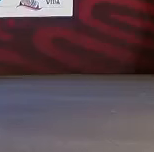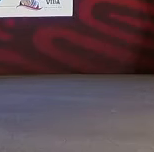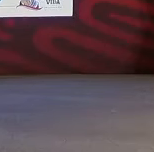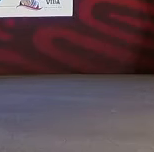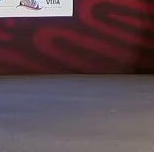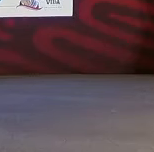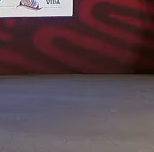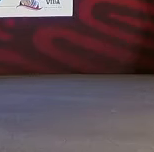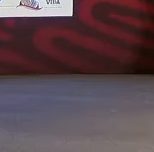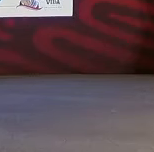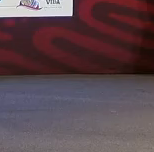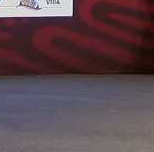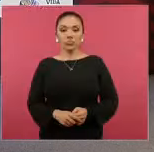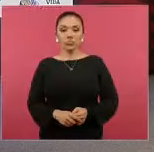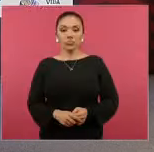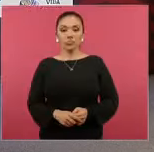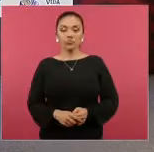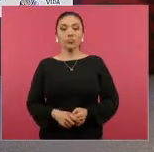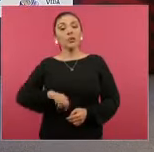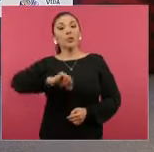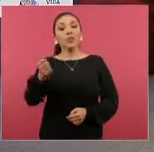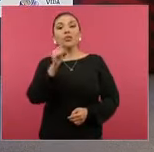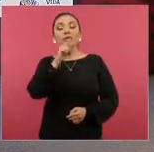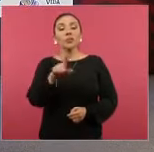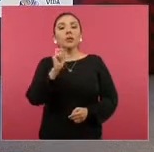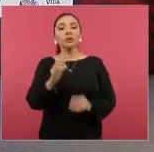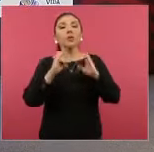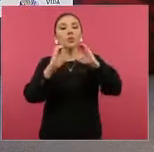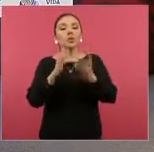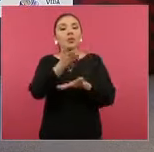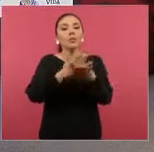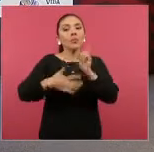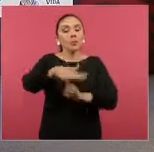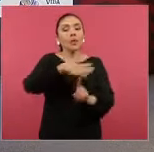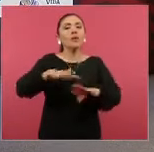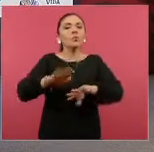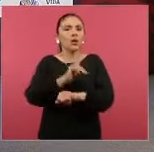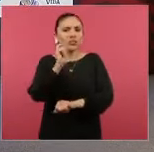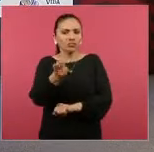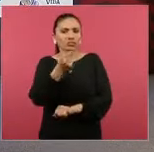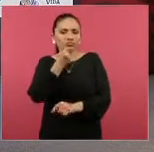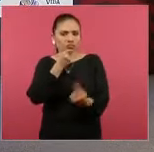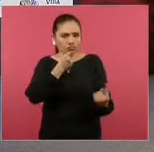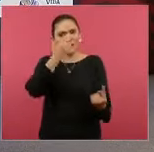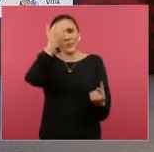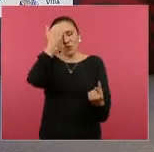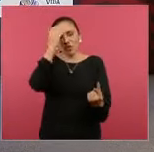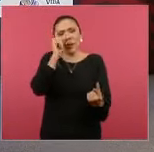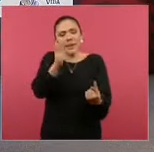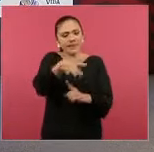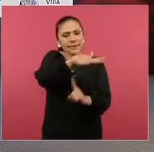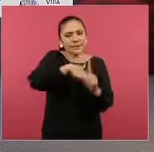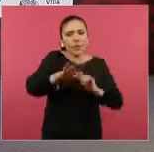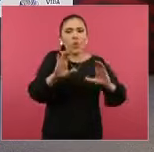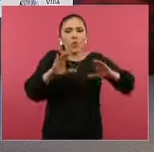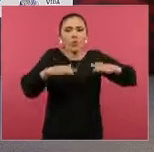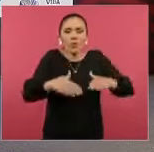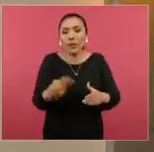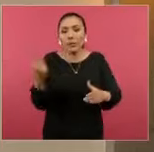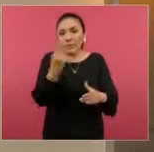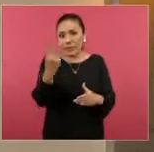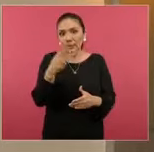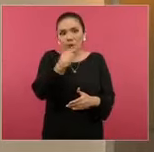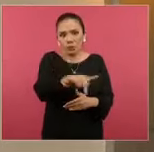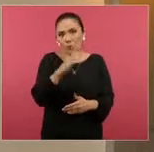una escuela, es parte de un estado o localidad, es parte de México. Así que tiene que reconocerla, tiene que respetarla, tiene